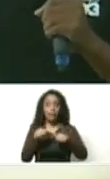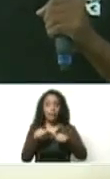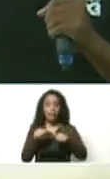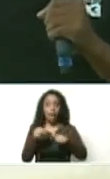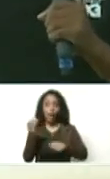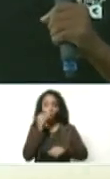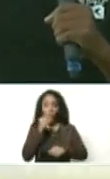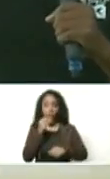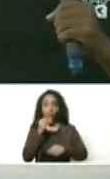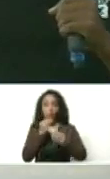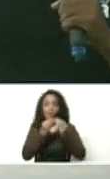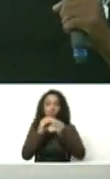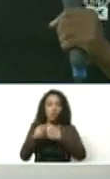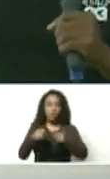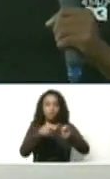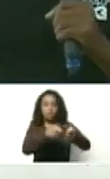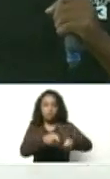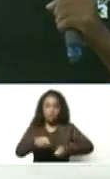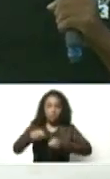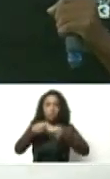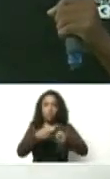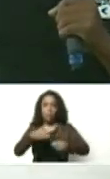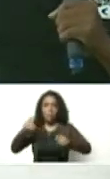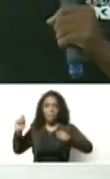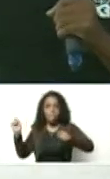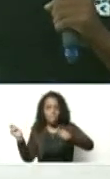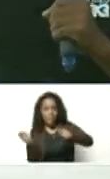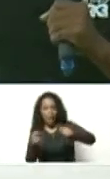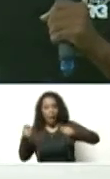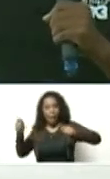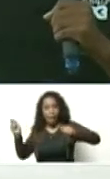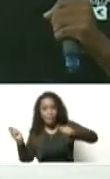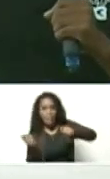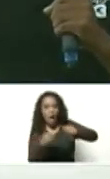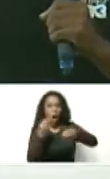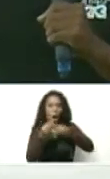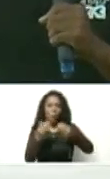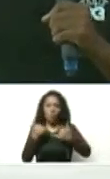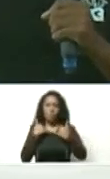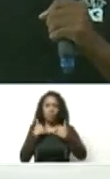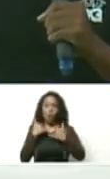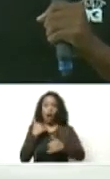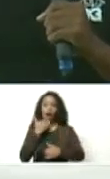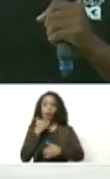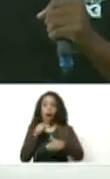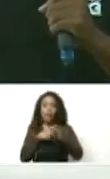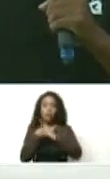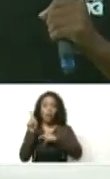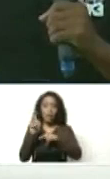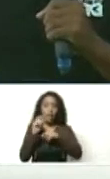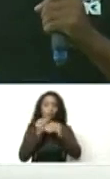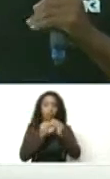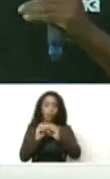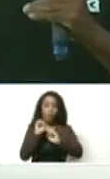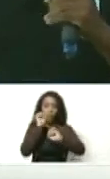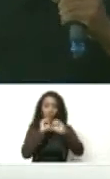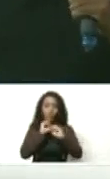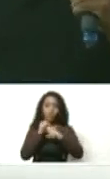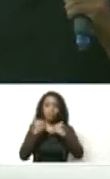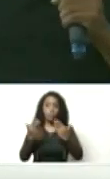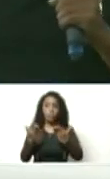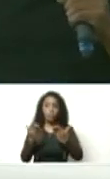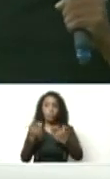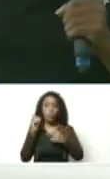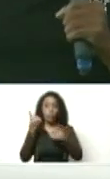a punta de escardilla, de machete, mi señor presidente. ¿Cómo sería si nosotros tuviéramos acceso a esa maquinaria y a